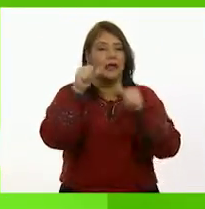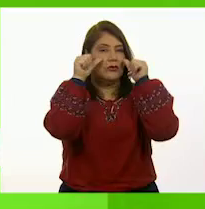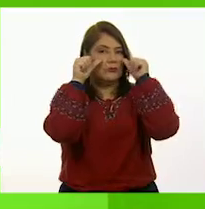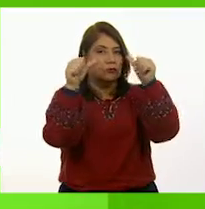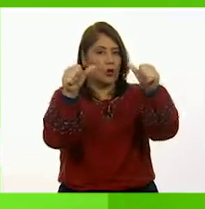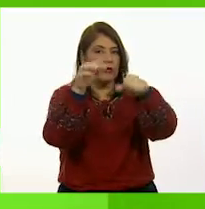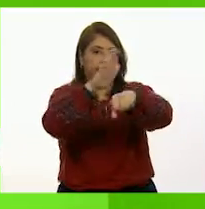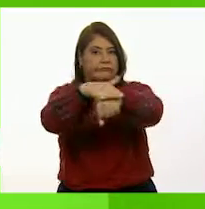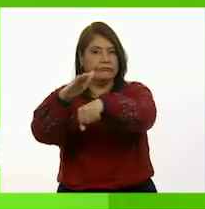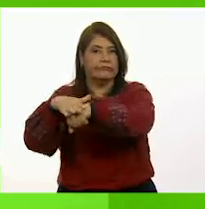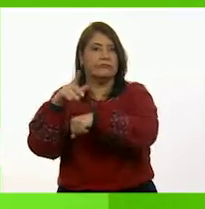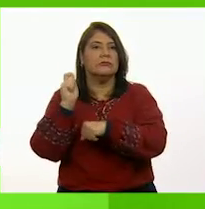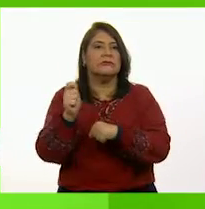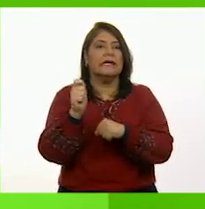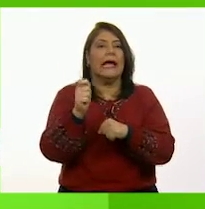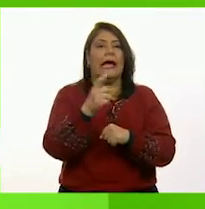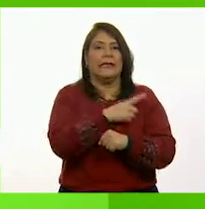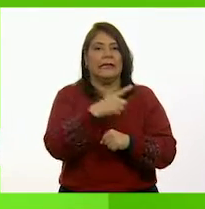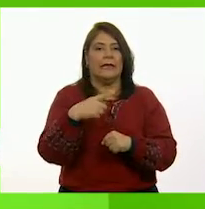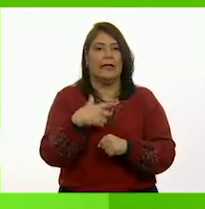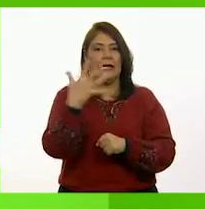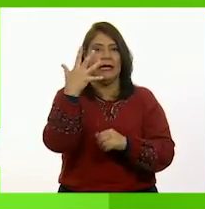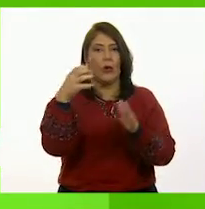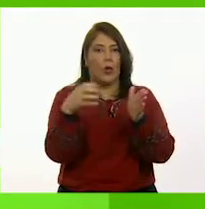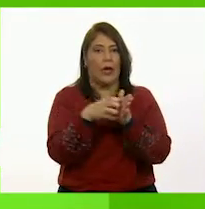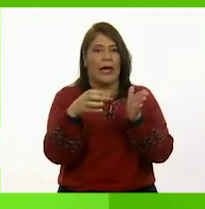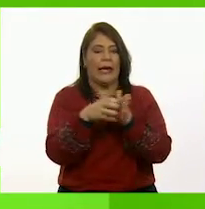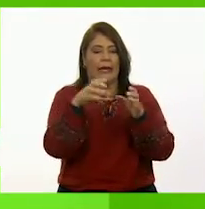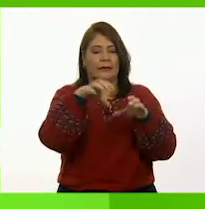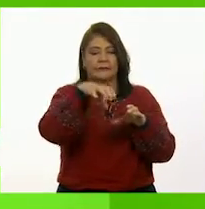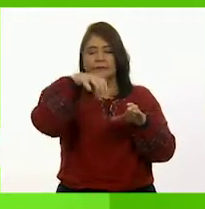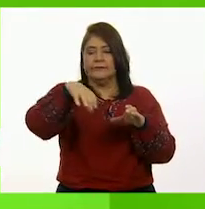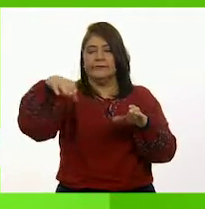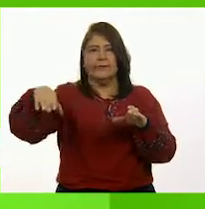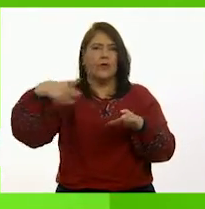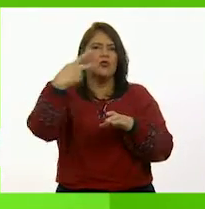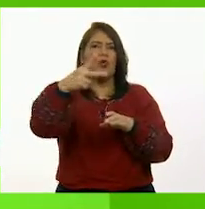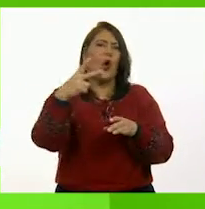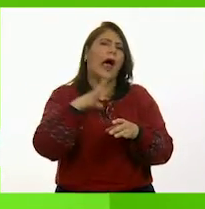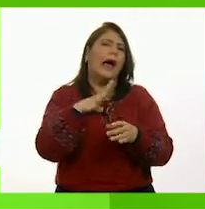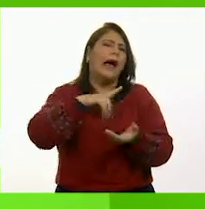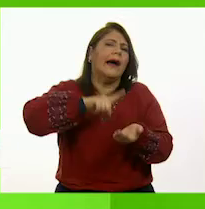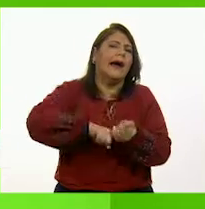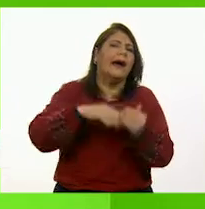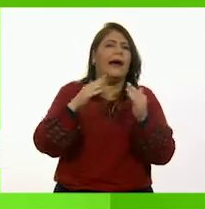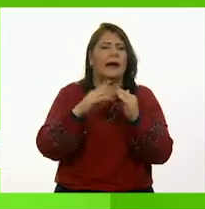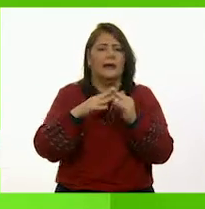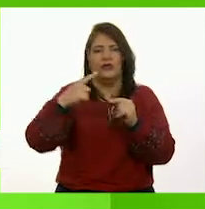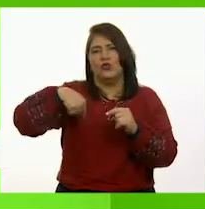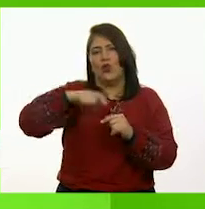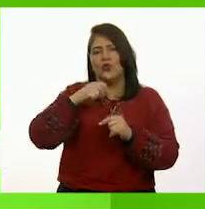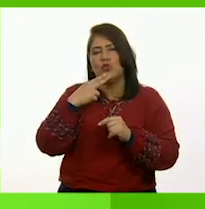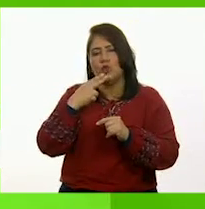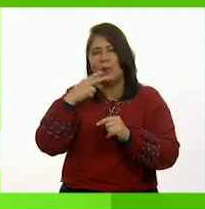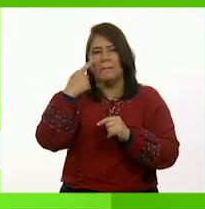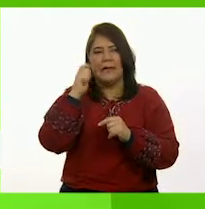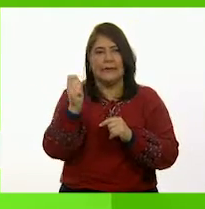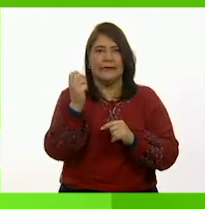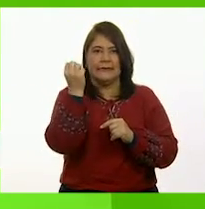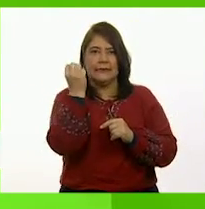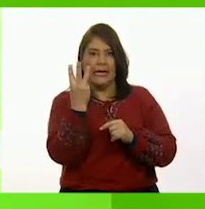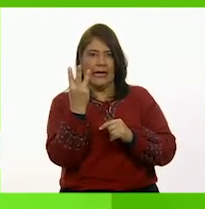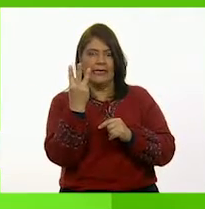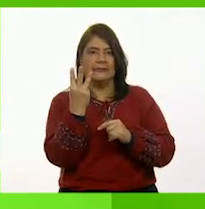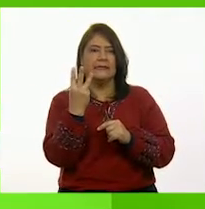Atención. Acomodar 5 cajas de las que tengas en casa. Nosotras usaremos estas. Hay que colocar 3